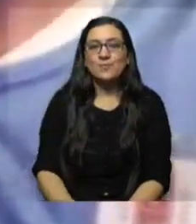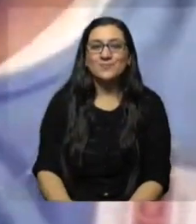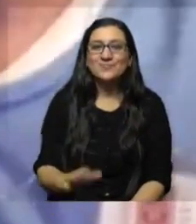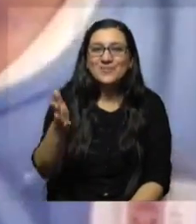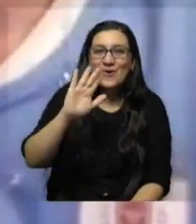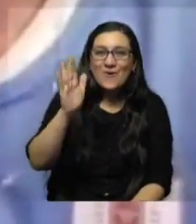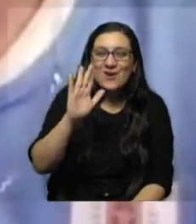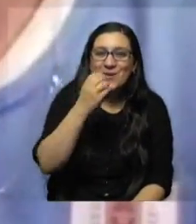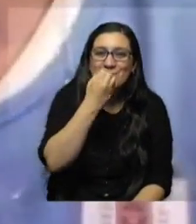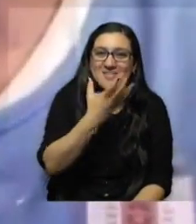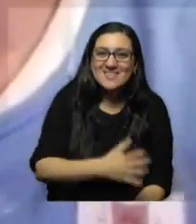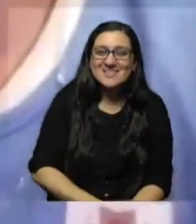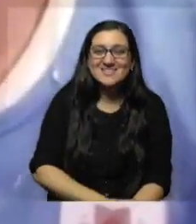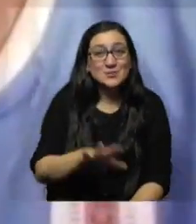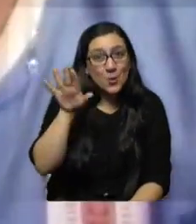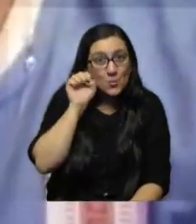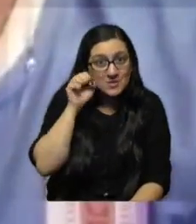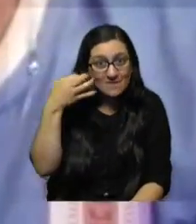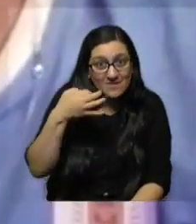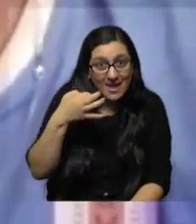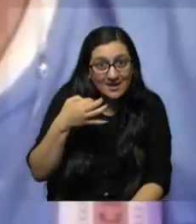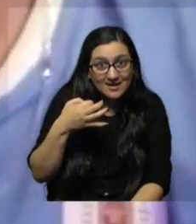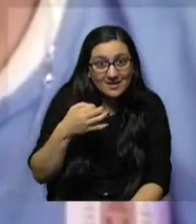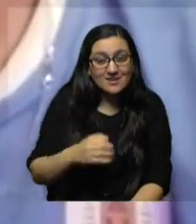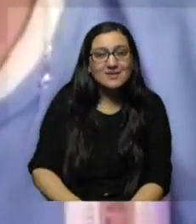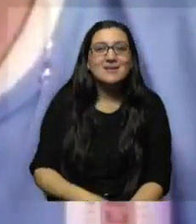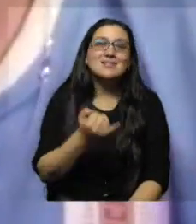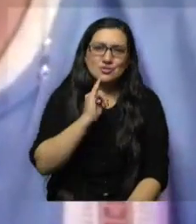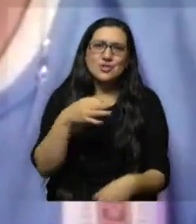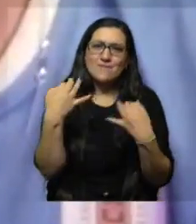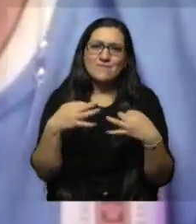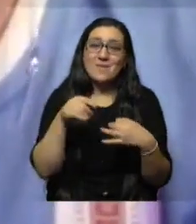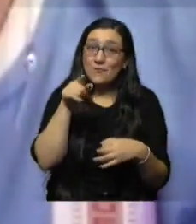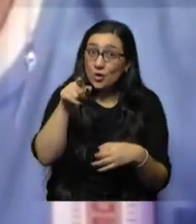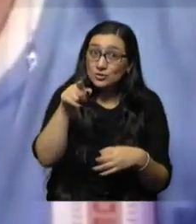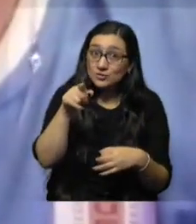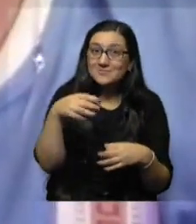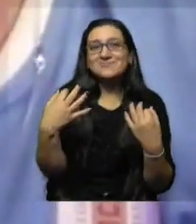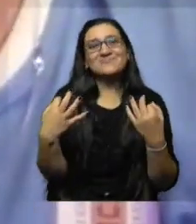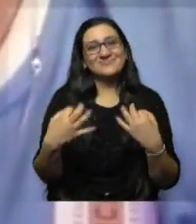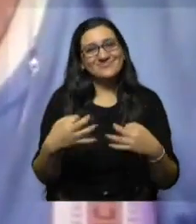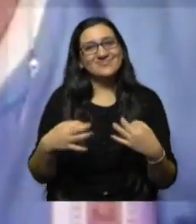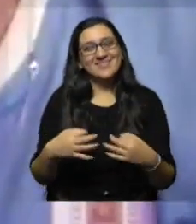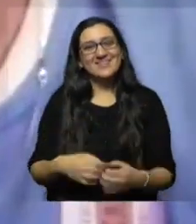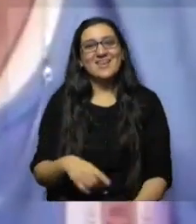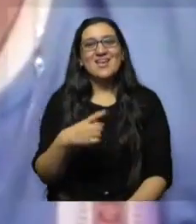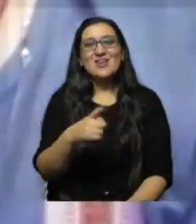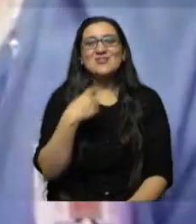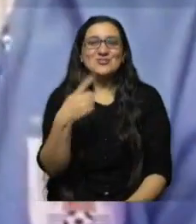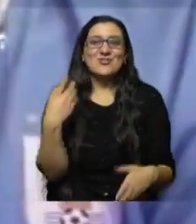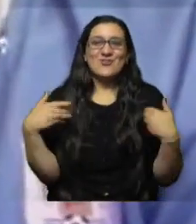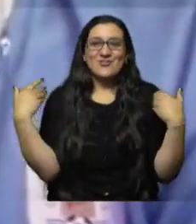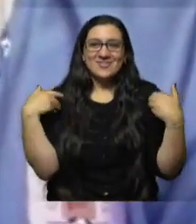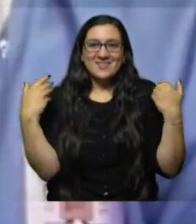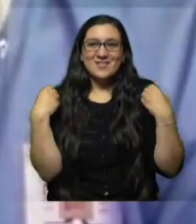Hola, Santino, ¿cómo estás? ¿Nos estás escuchando bien? Bien. Bien. Muy bien, muy bien. Acá nosotros re contentos porque